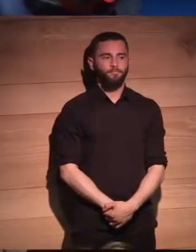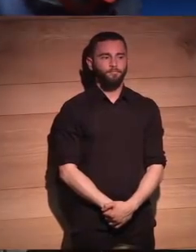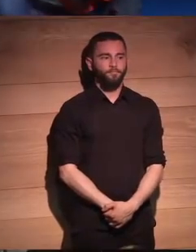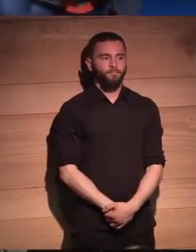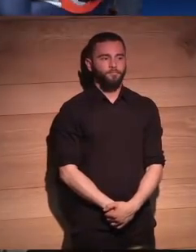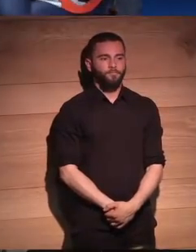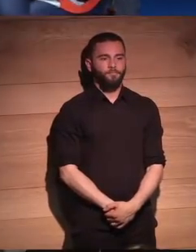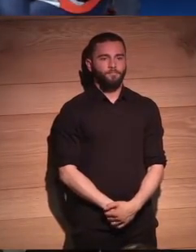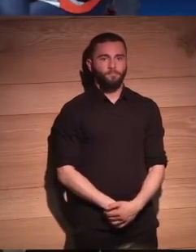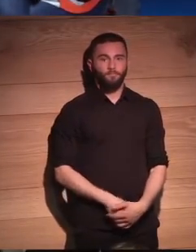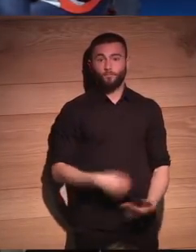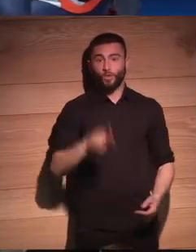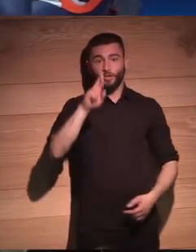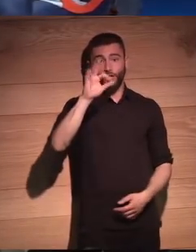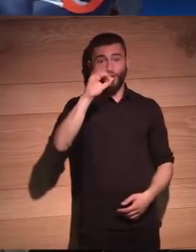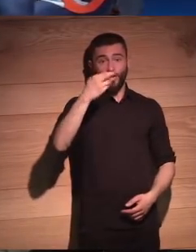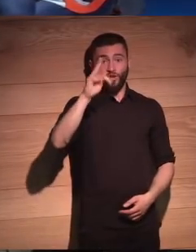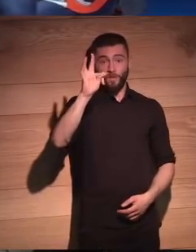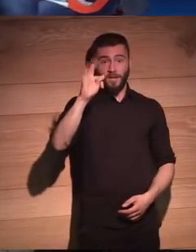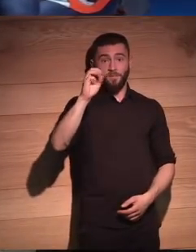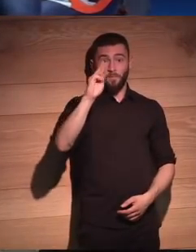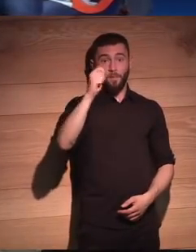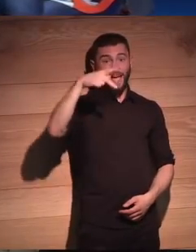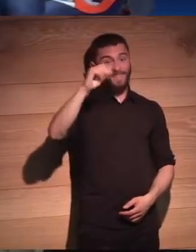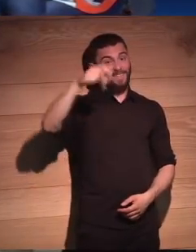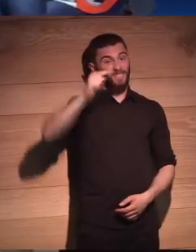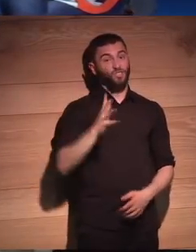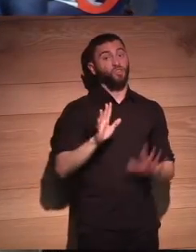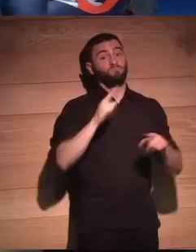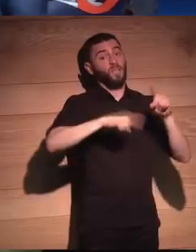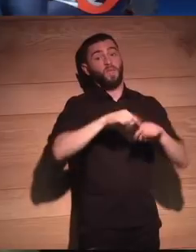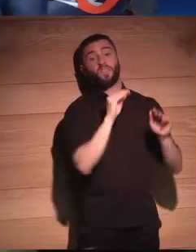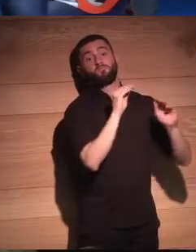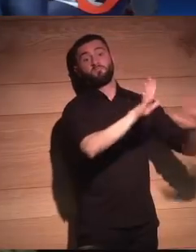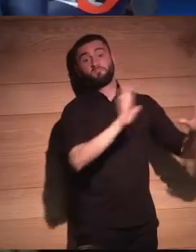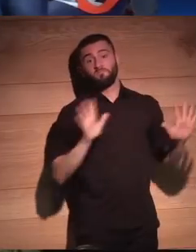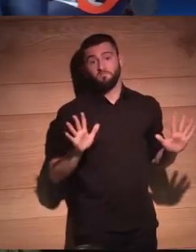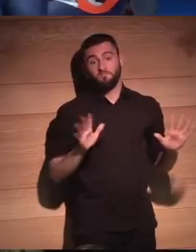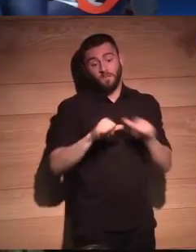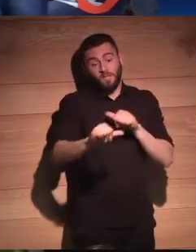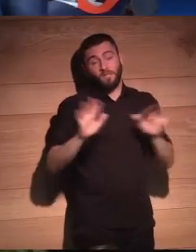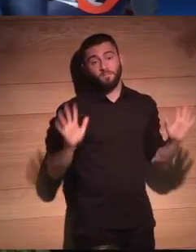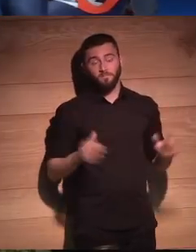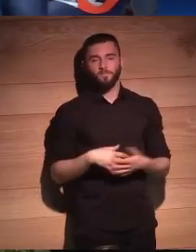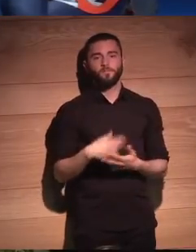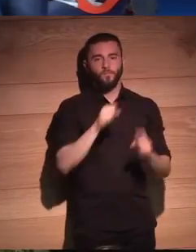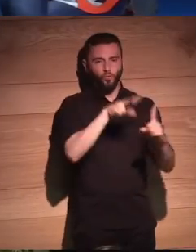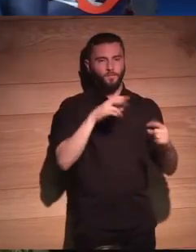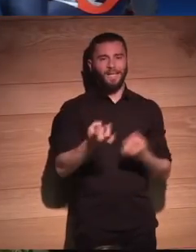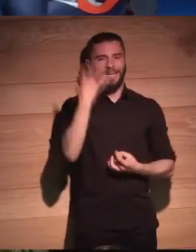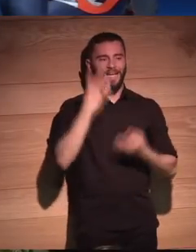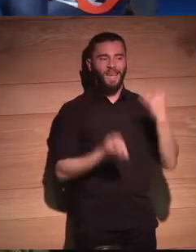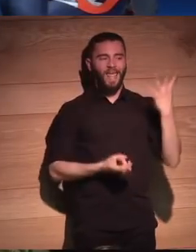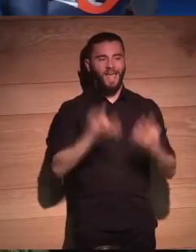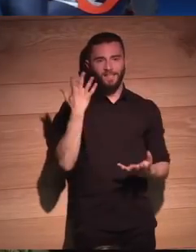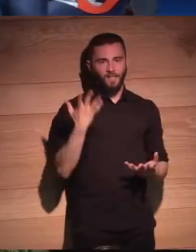Pues lo que diga Robert Pattinson. Bueno, A partir de ahí ya. a ver, desde luego, desde el punto de vista creativo, es